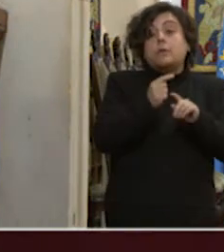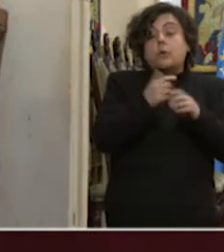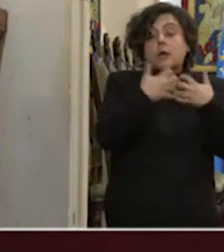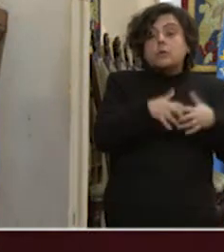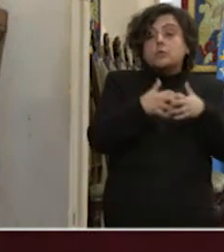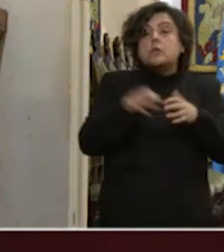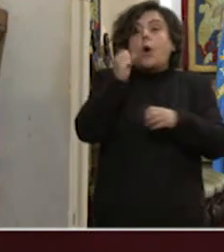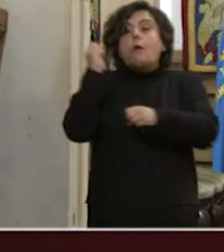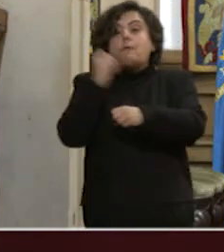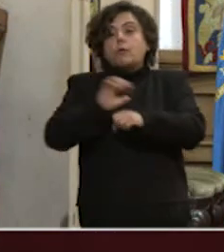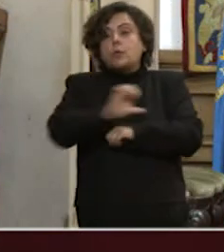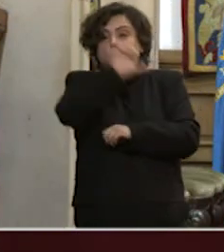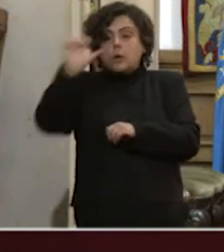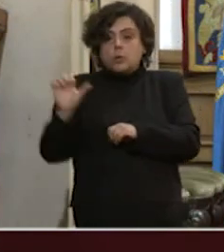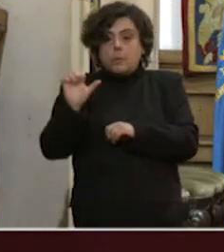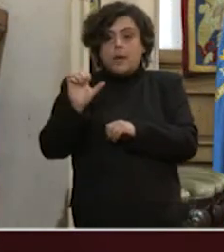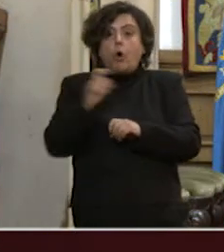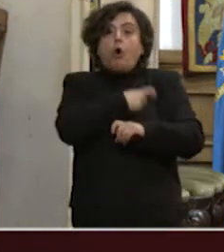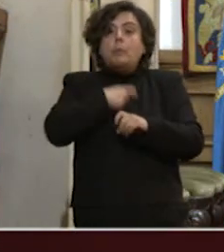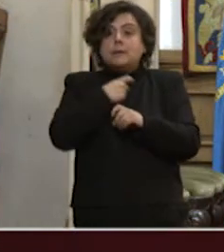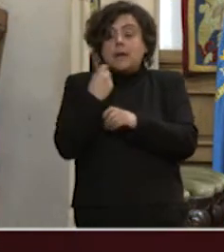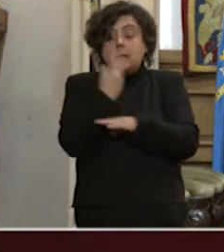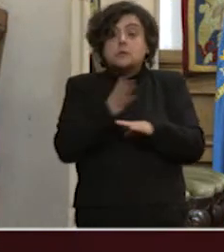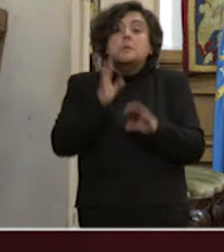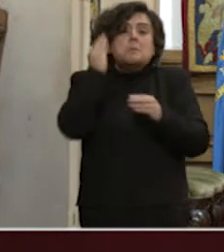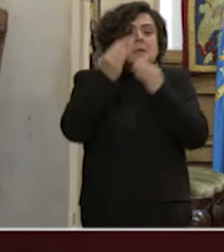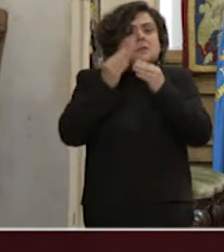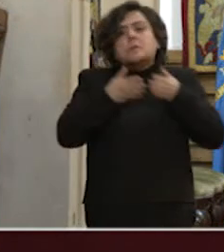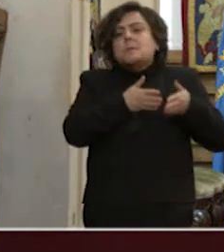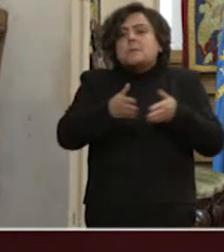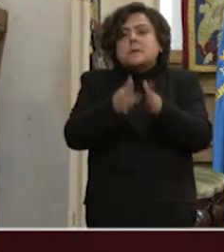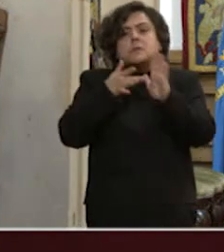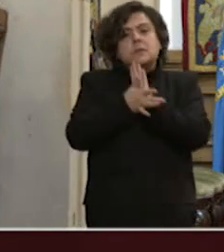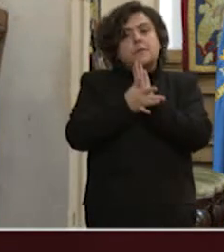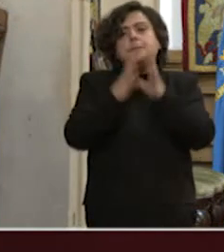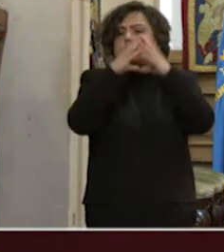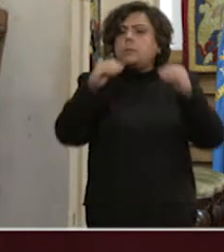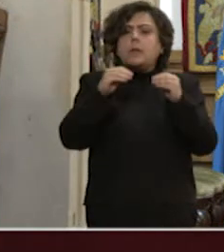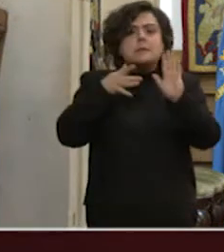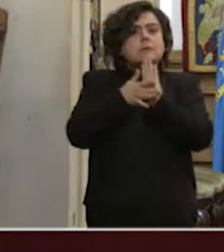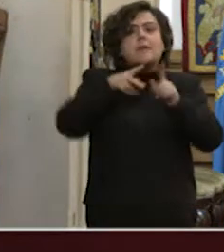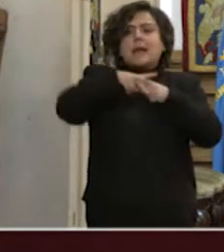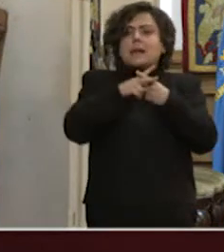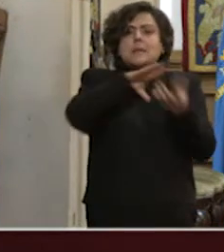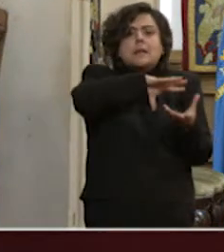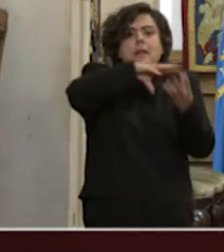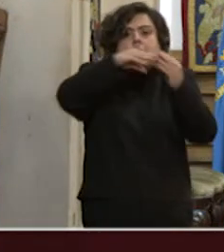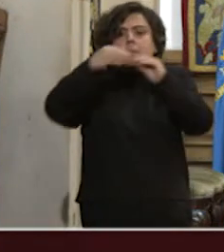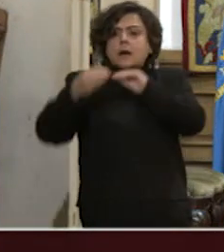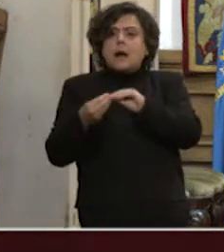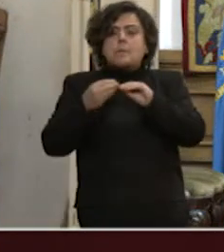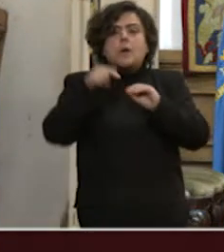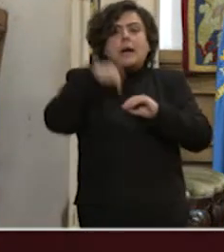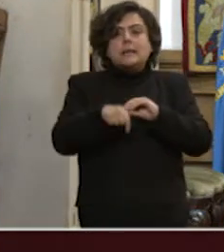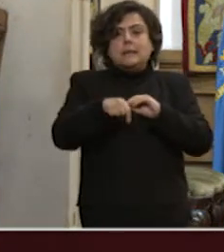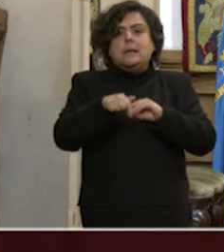Europeos. Creo que este es el camino, pues la universidad es la mejor herramienta de transformación y avance social con que cuentan los